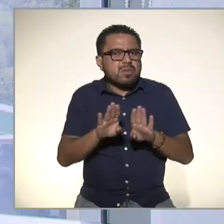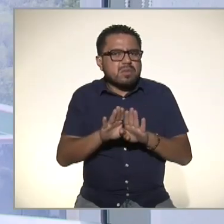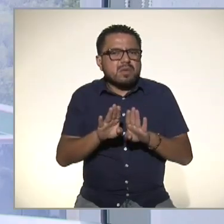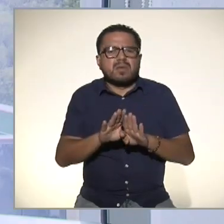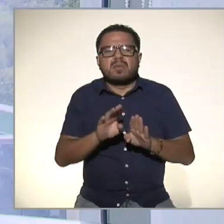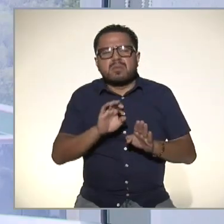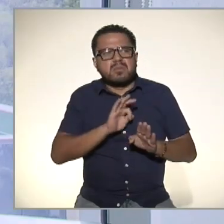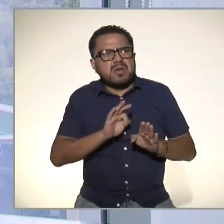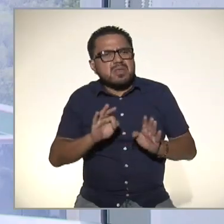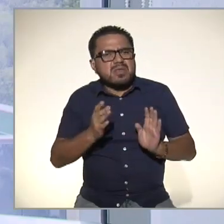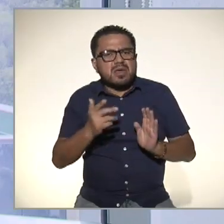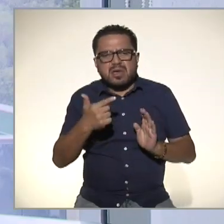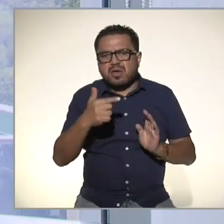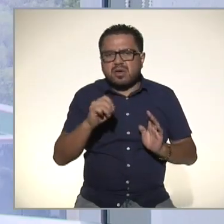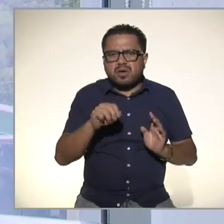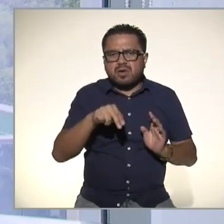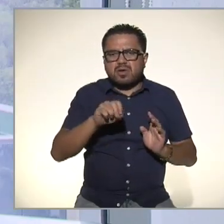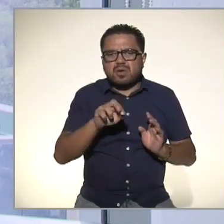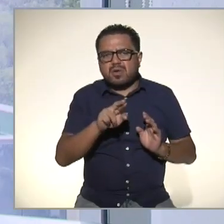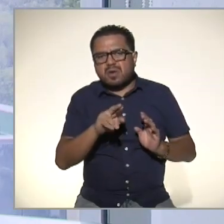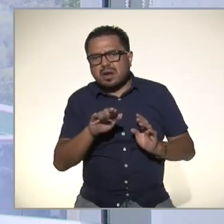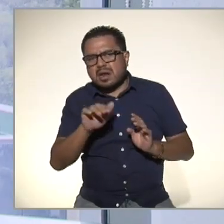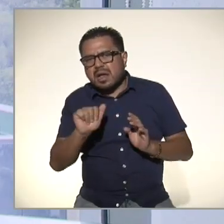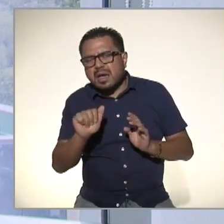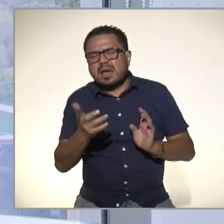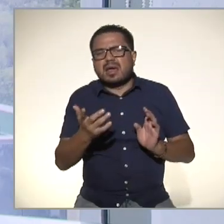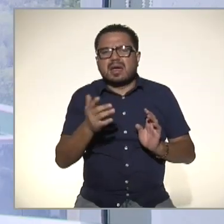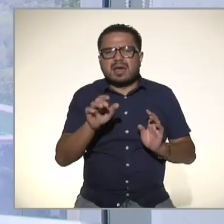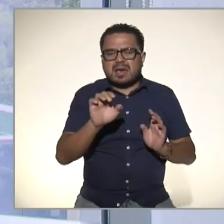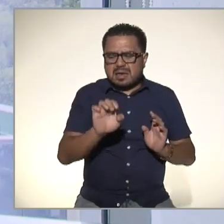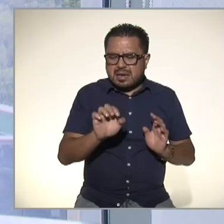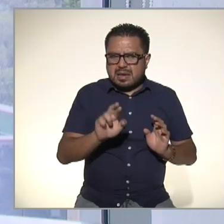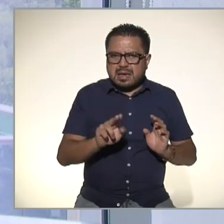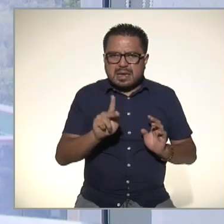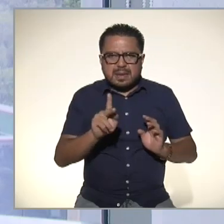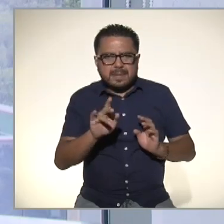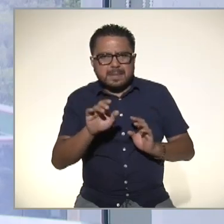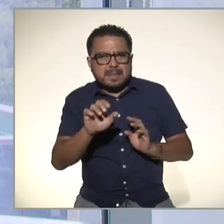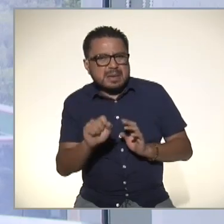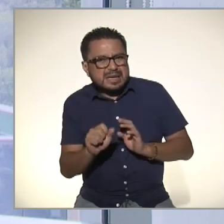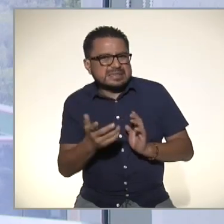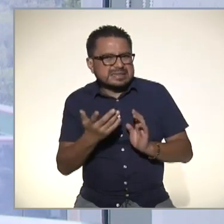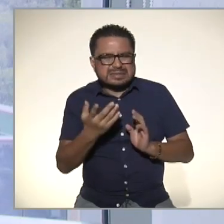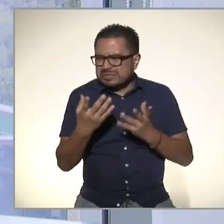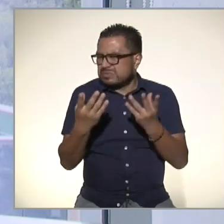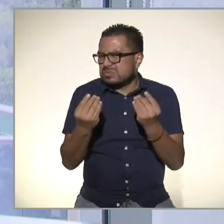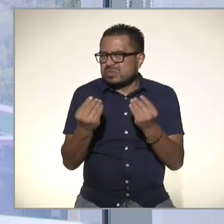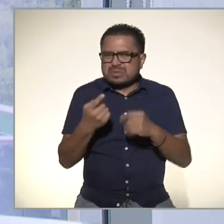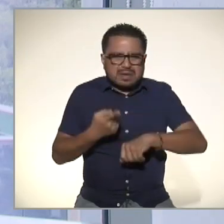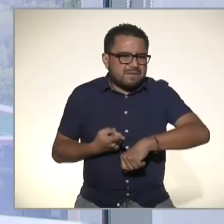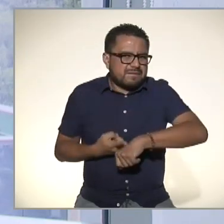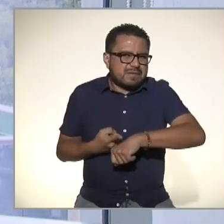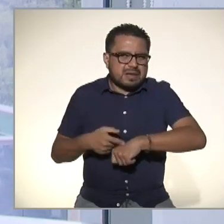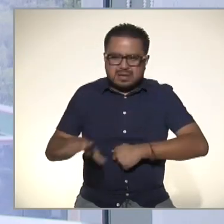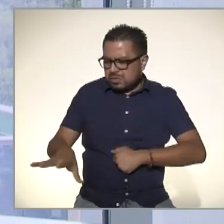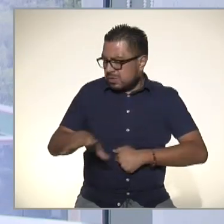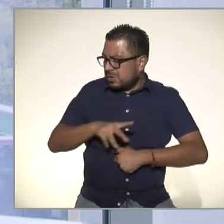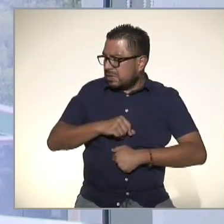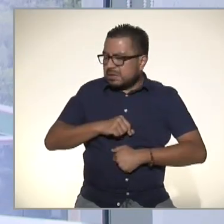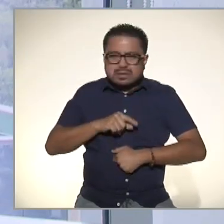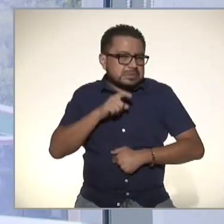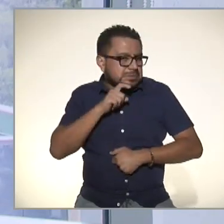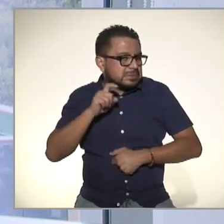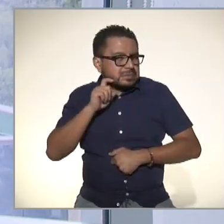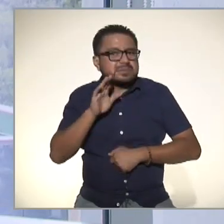puede ser gonorrea, clamidia, herpes. Entonces, son muchas de las enfermedades de transmisión sexual y por eso es